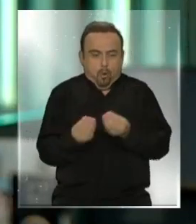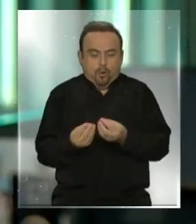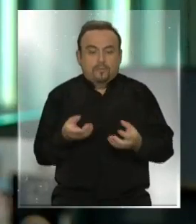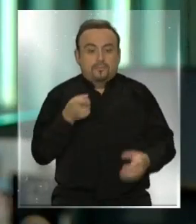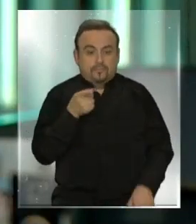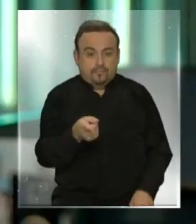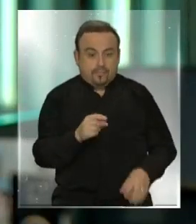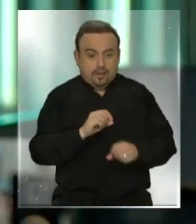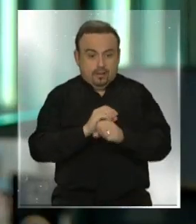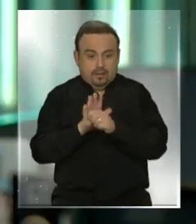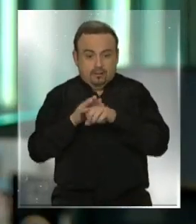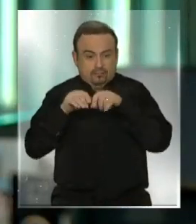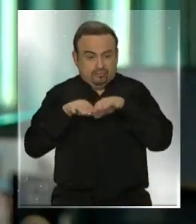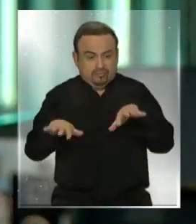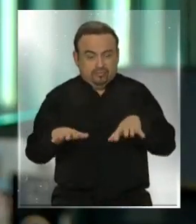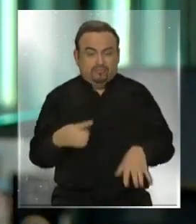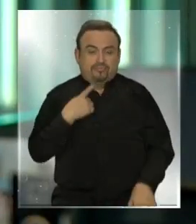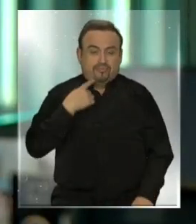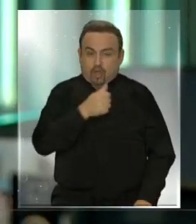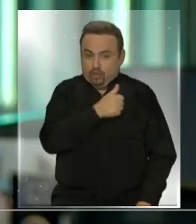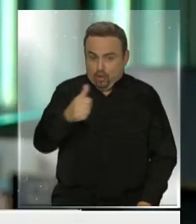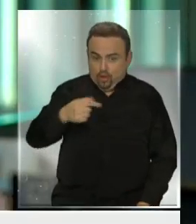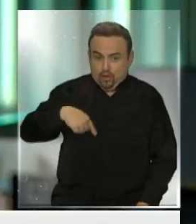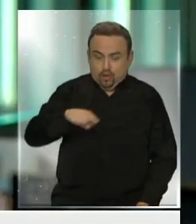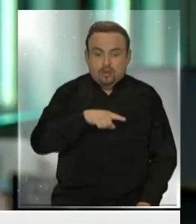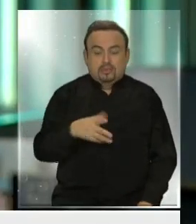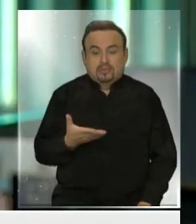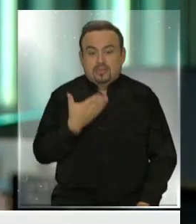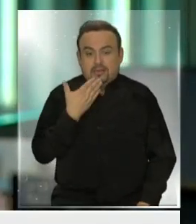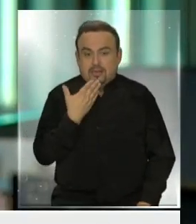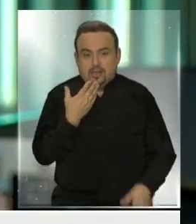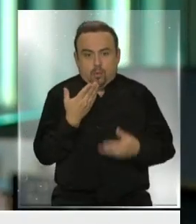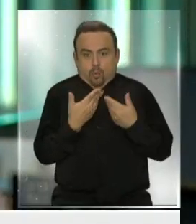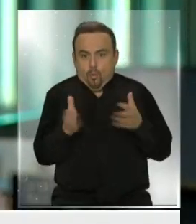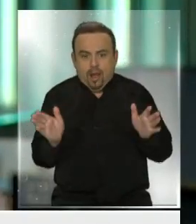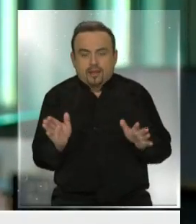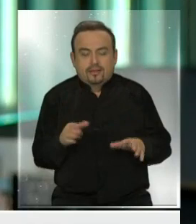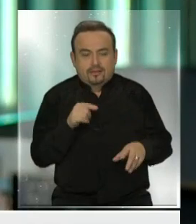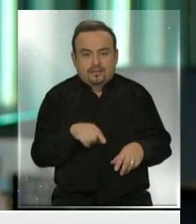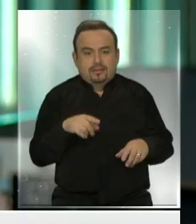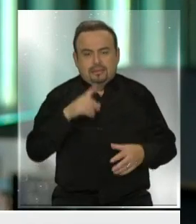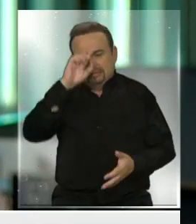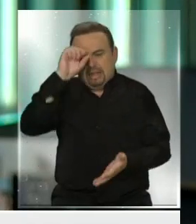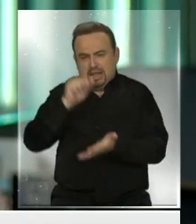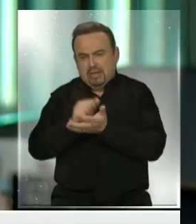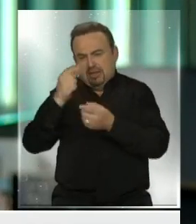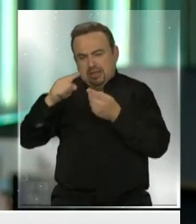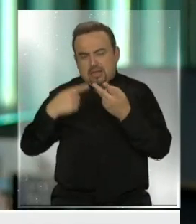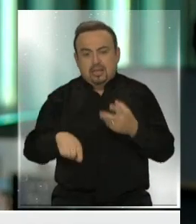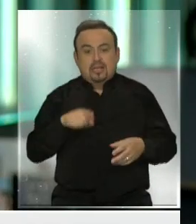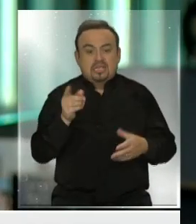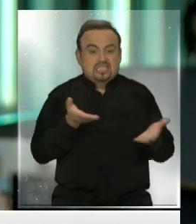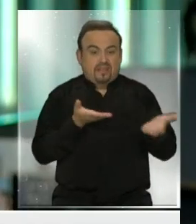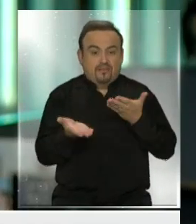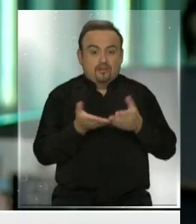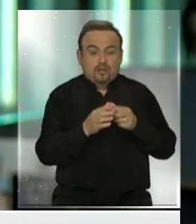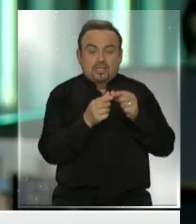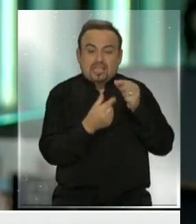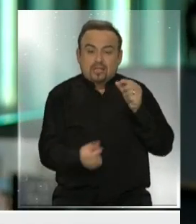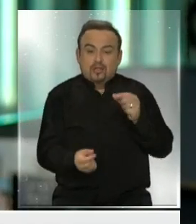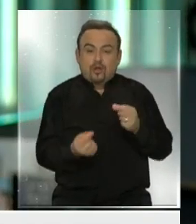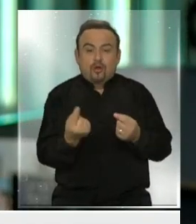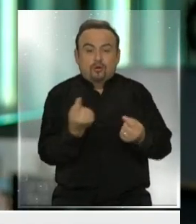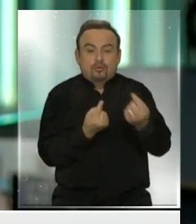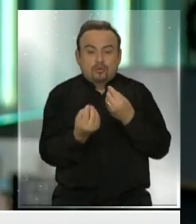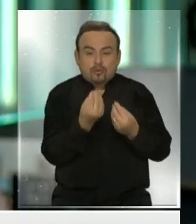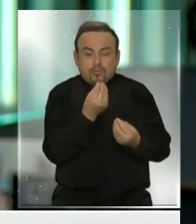digamos la pandemia nos afectaba a todos ya todos y ha traído consecuencias en todo sentido también diversos reclamos se han presentado de hecho en el servicio nacional del consumidor y